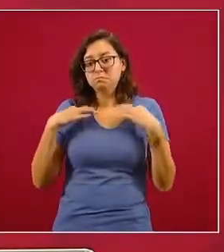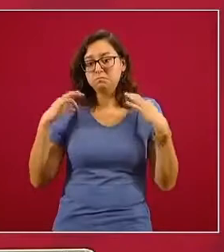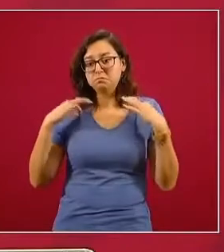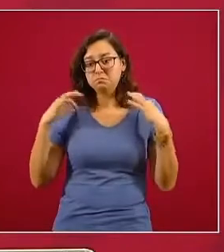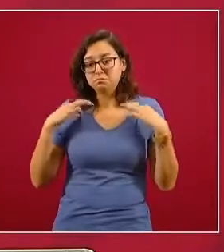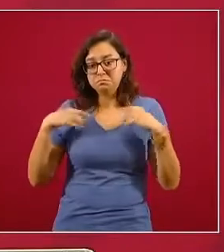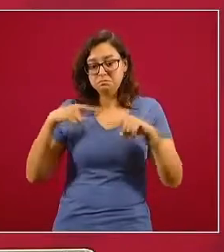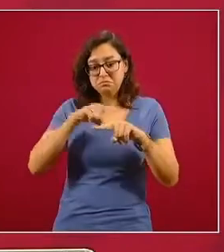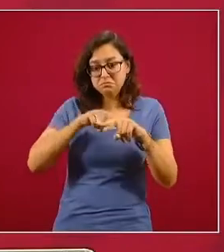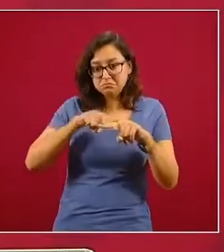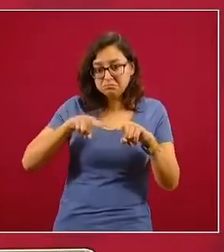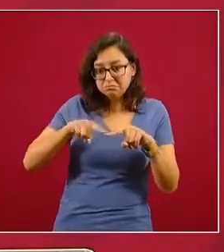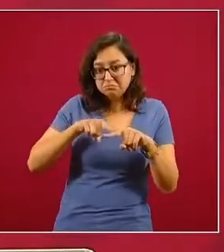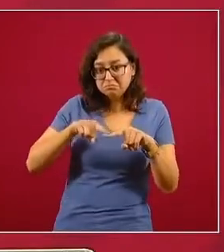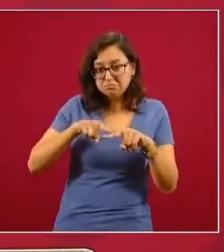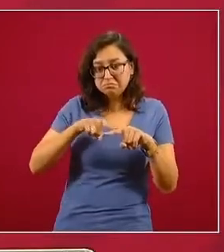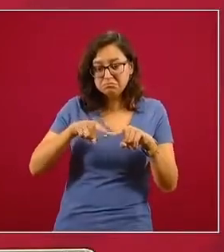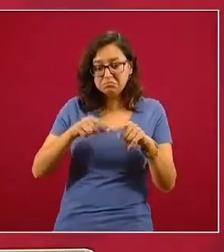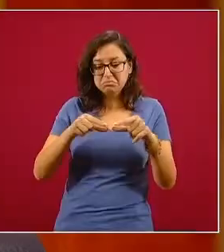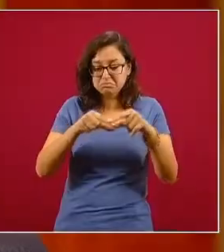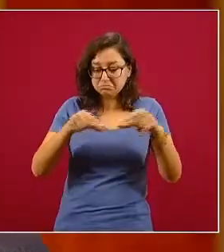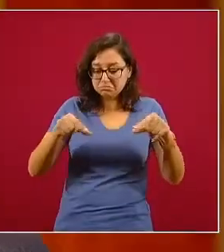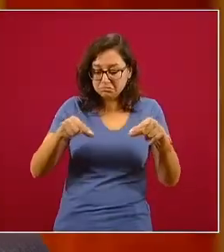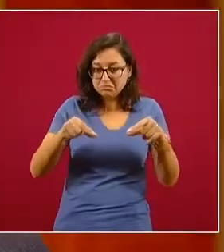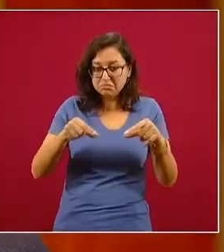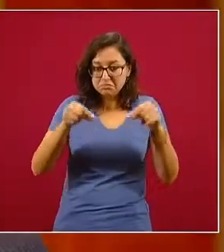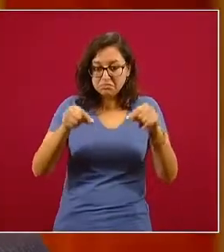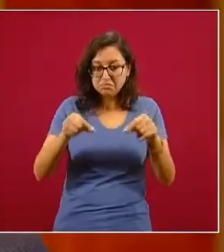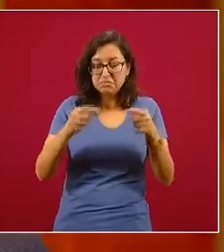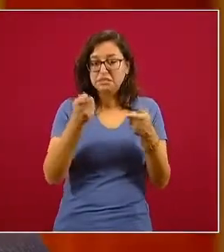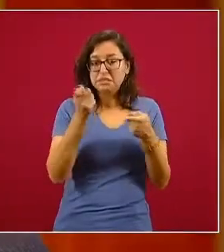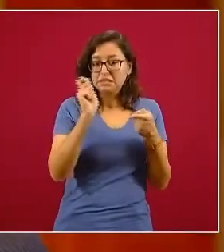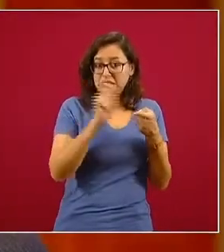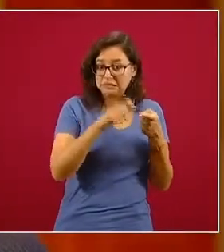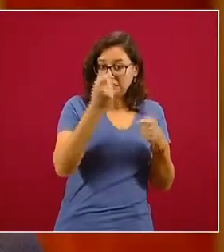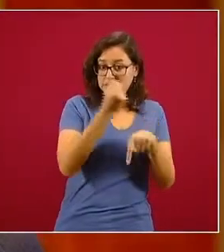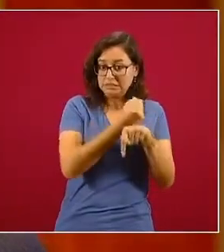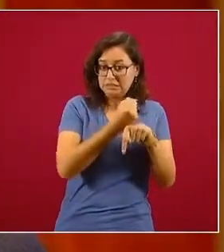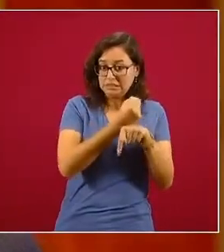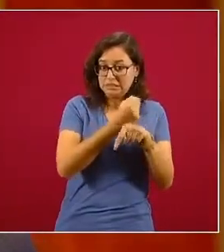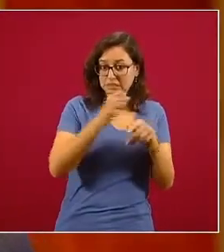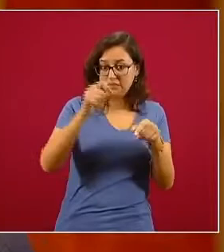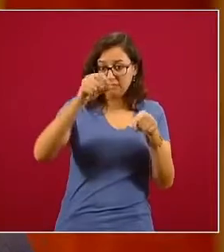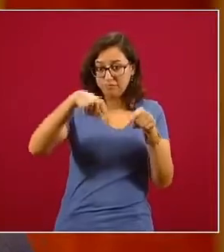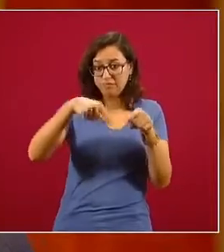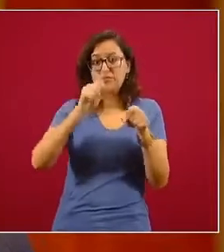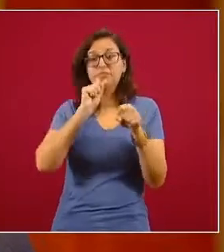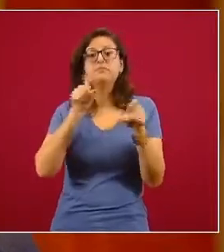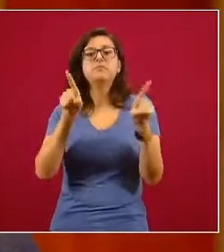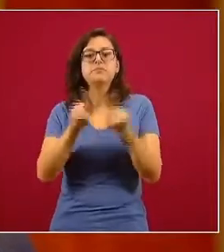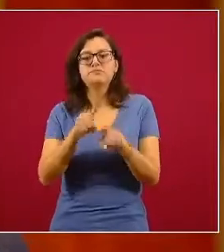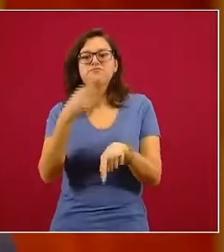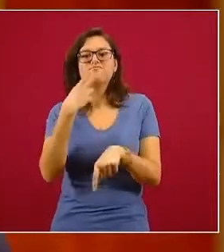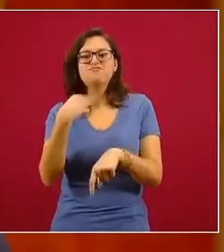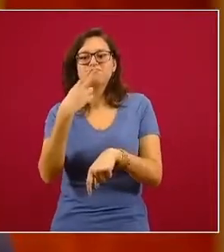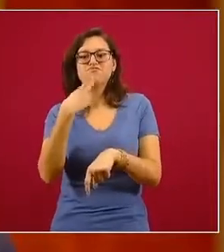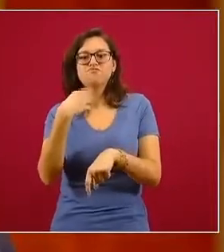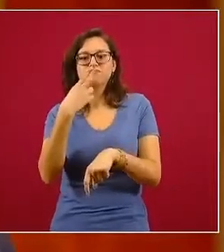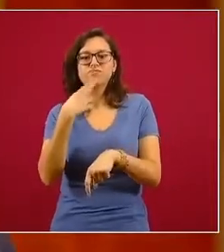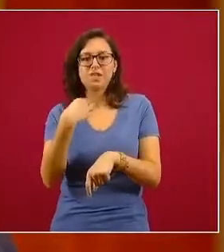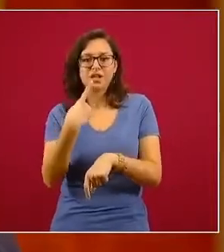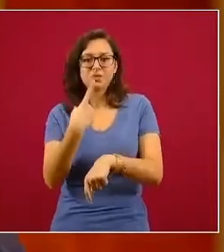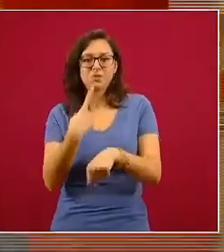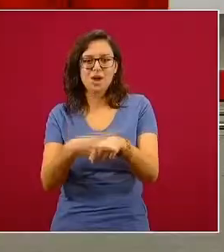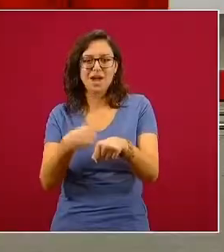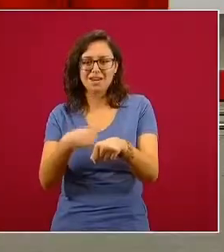impregnada en los reactivos correspondientes. Se deposita una gota de sangre igual que se hace también en las pruebas de glucosa, en monitoreo de